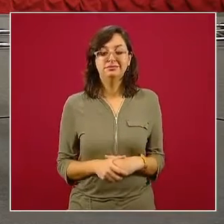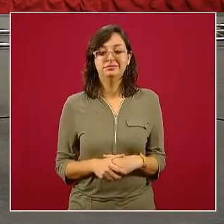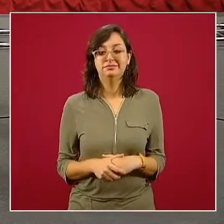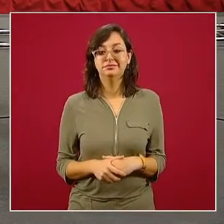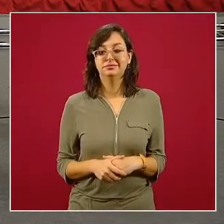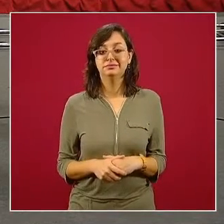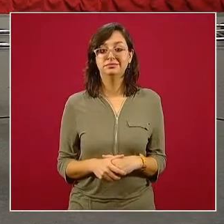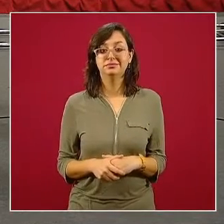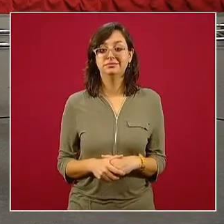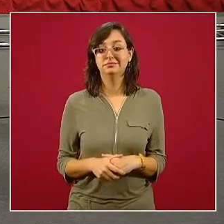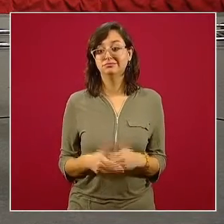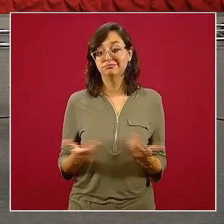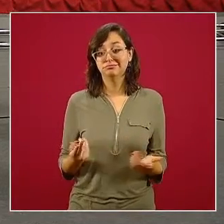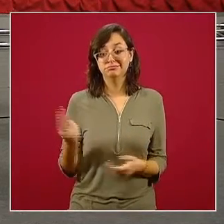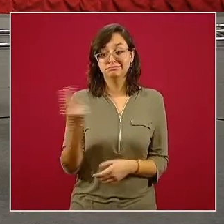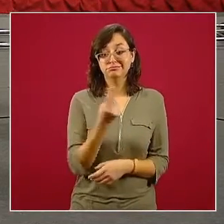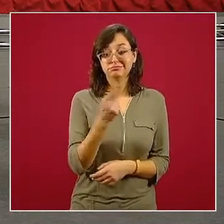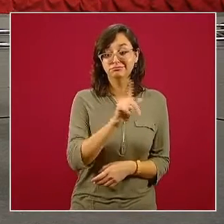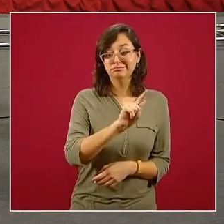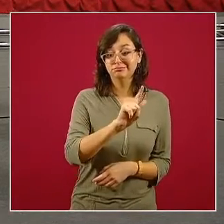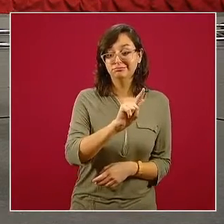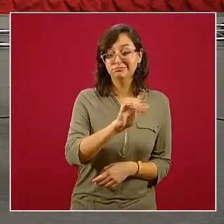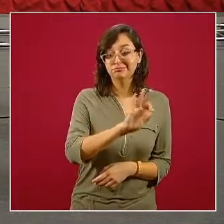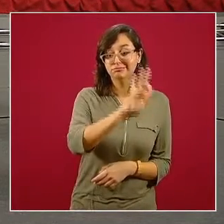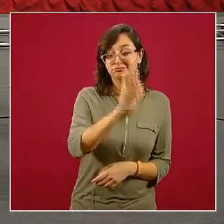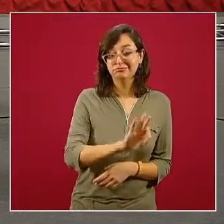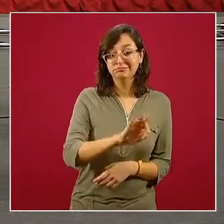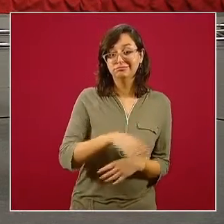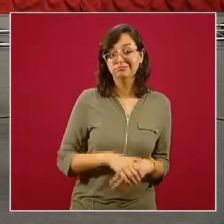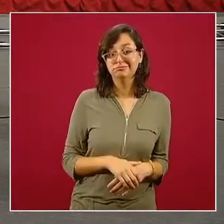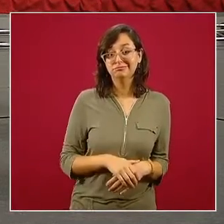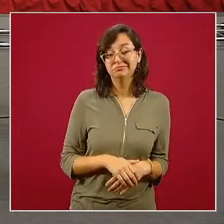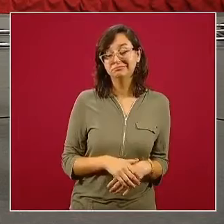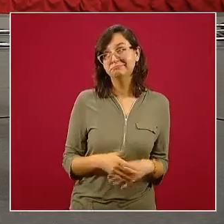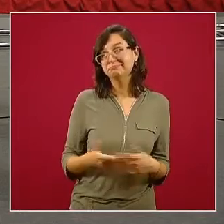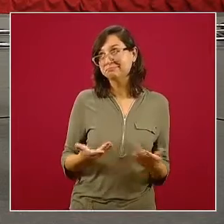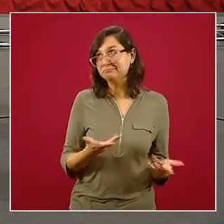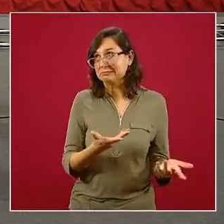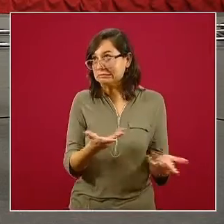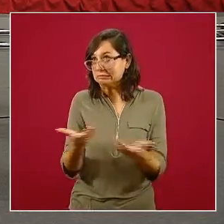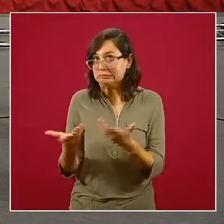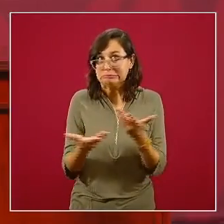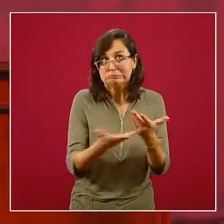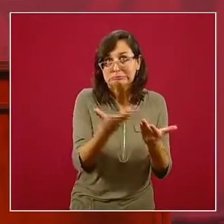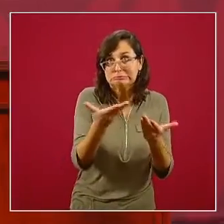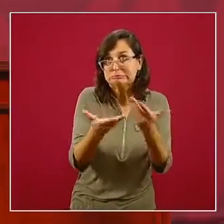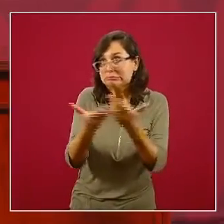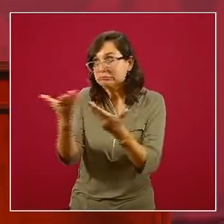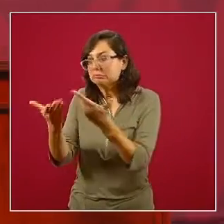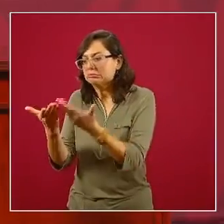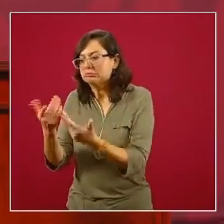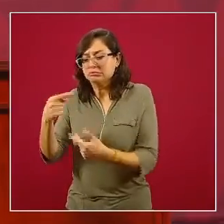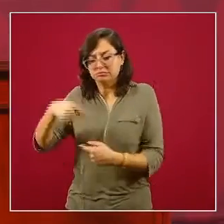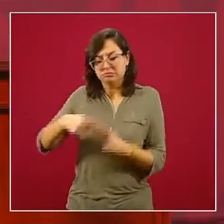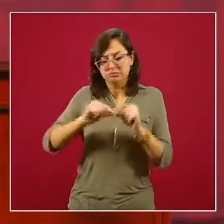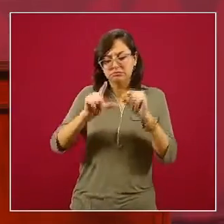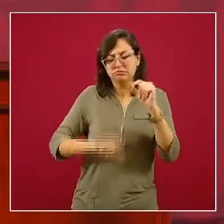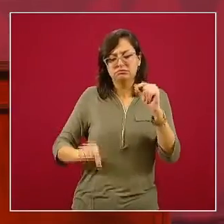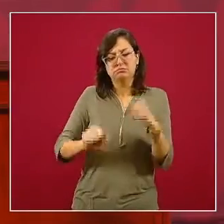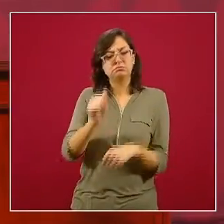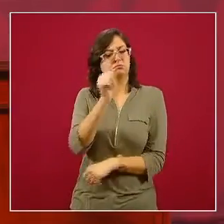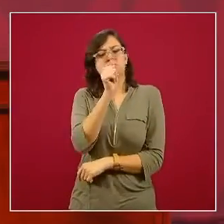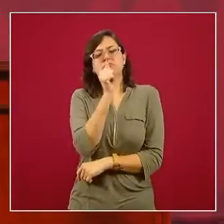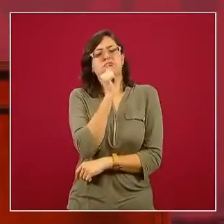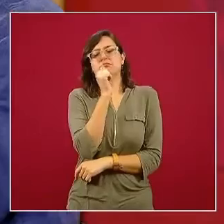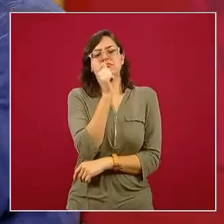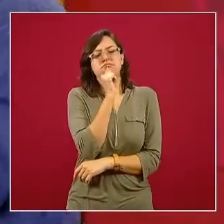Necesitamos llegar a 70. Entonces, y en México no, al menos como un esfuerzo de gobierno, no hemos iniciado ninguna, entre otras